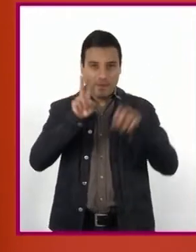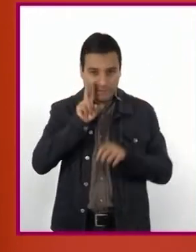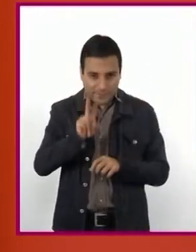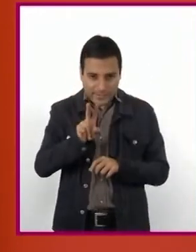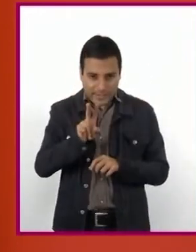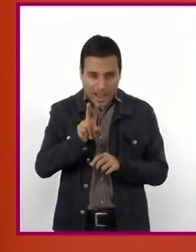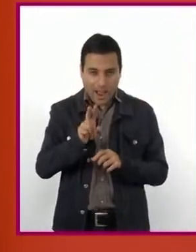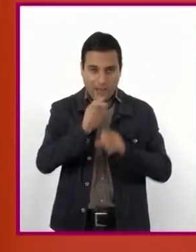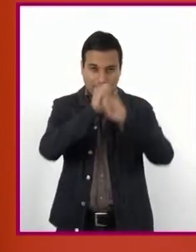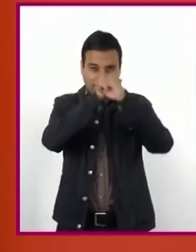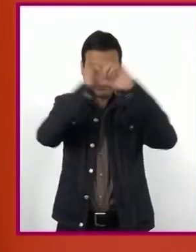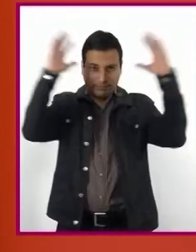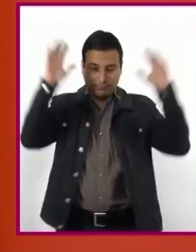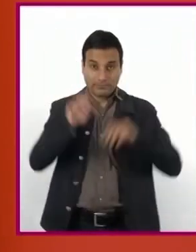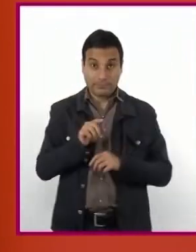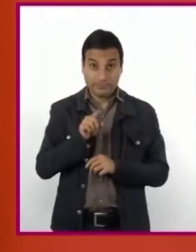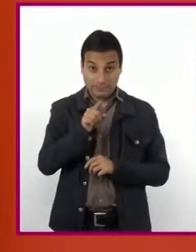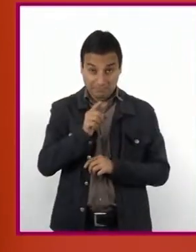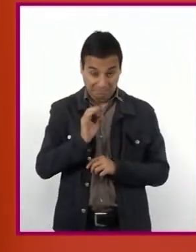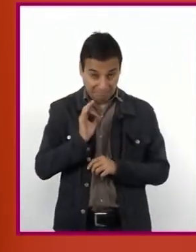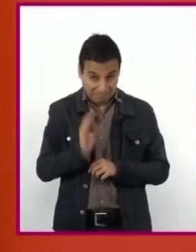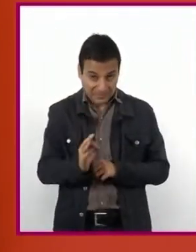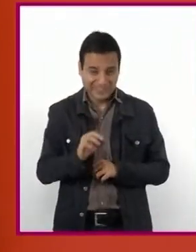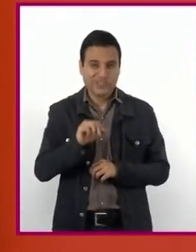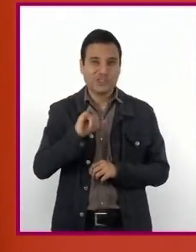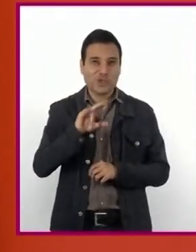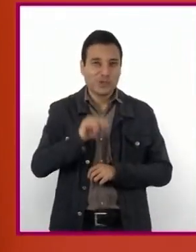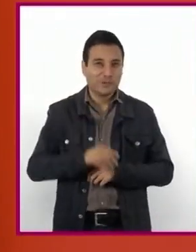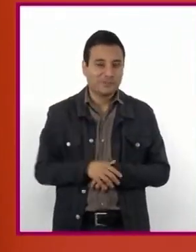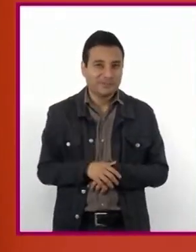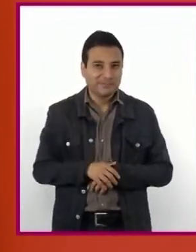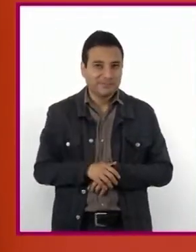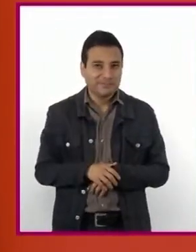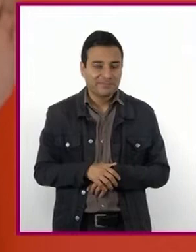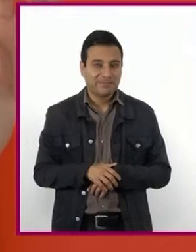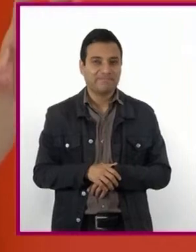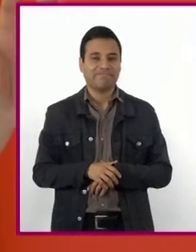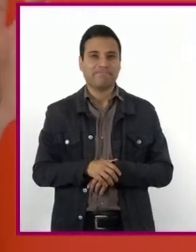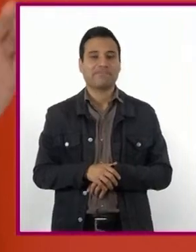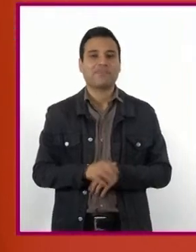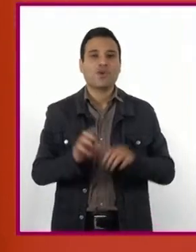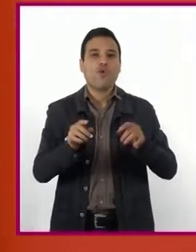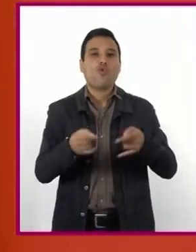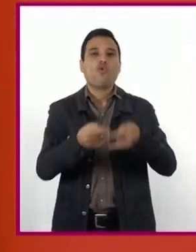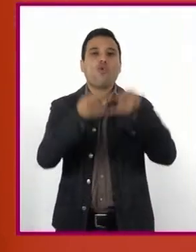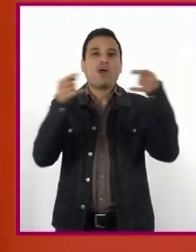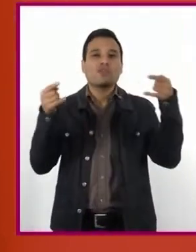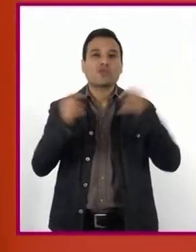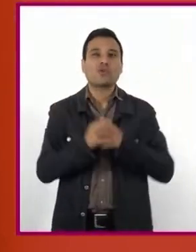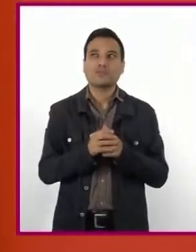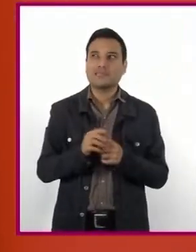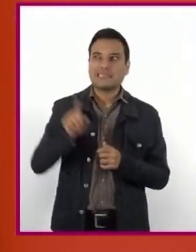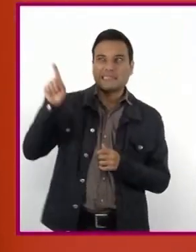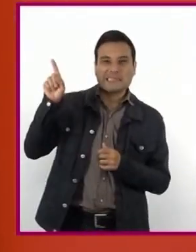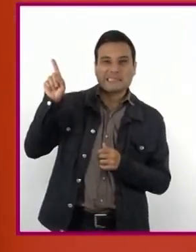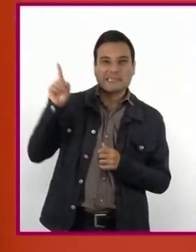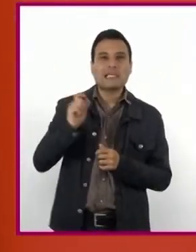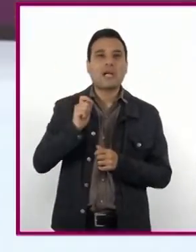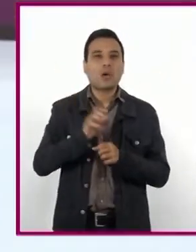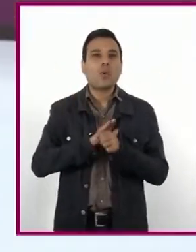alumnos, fueron acertadas? Ahora consideren, ¿qué parte del cuento creen que acabamos de